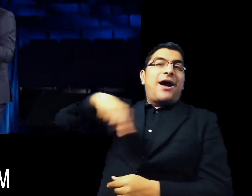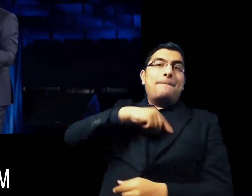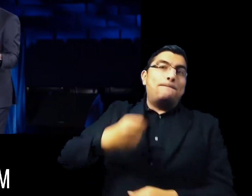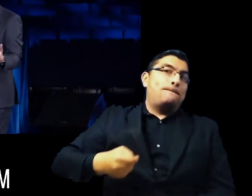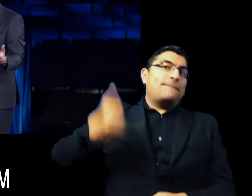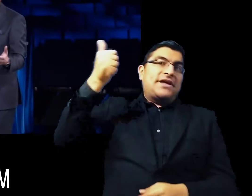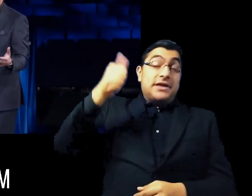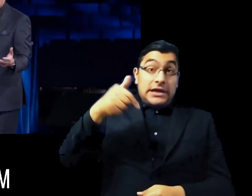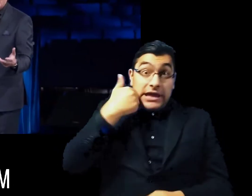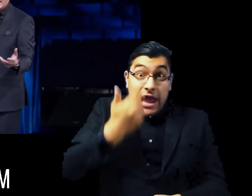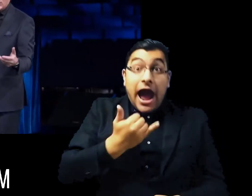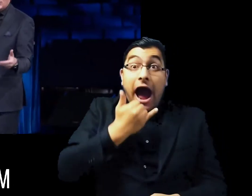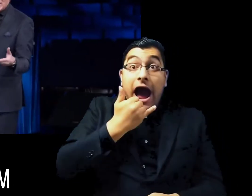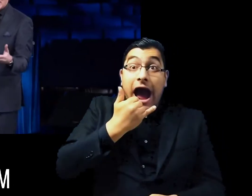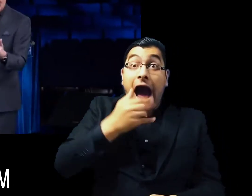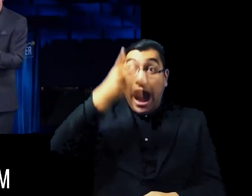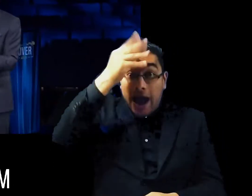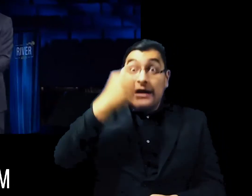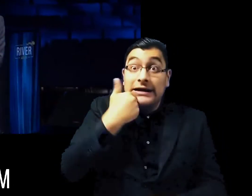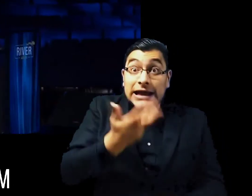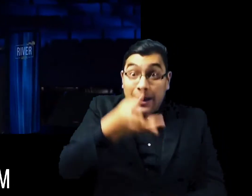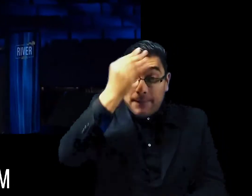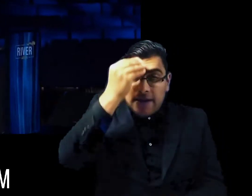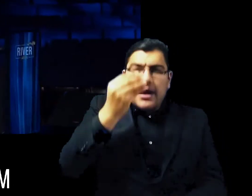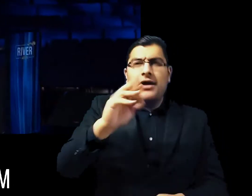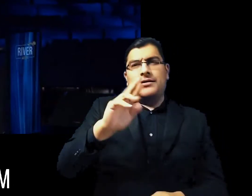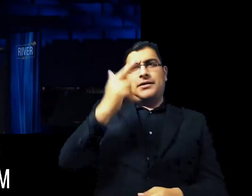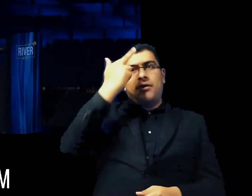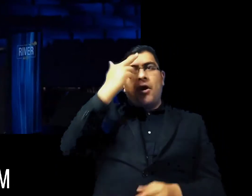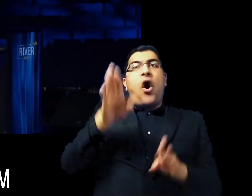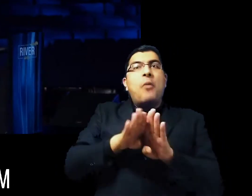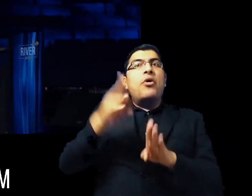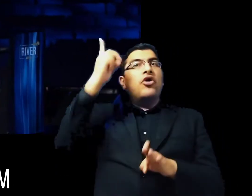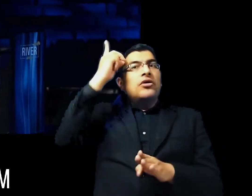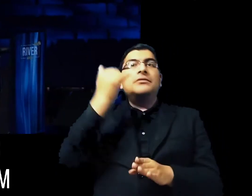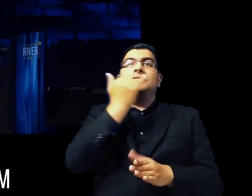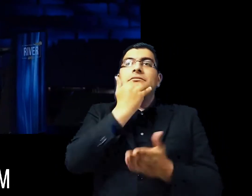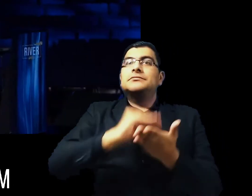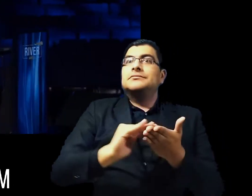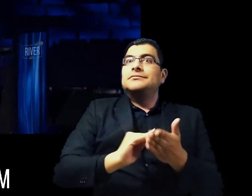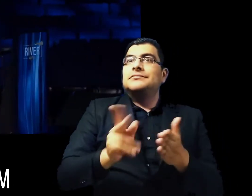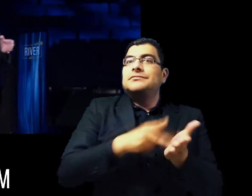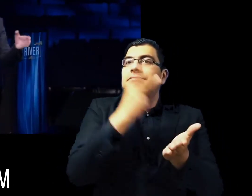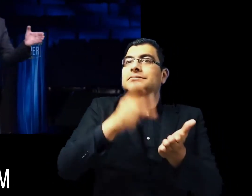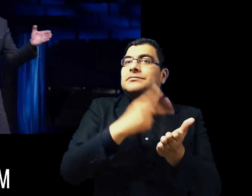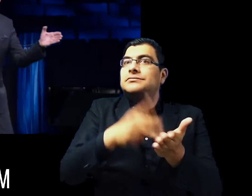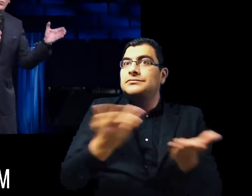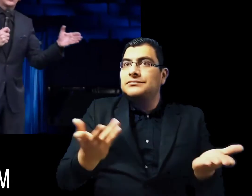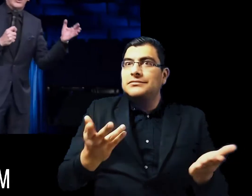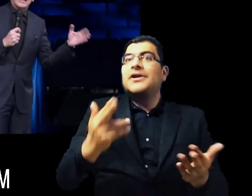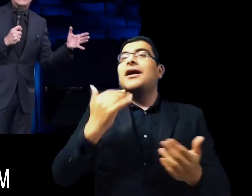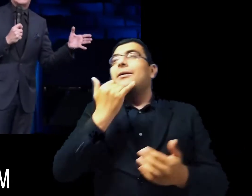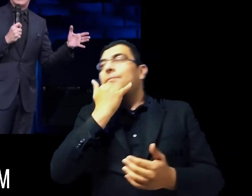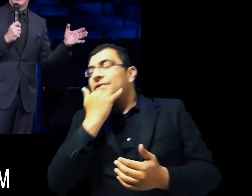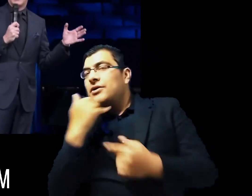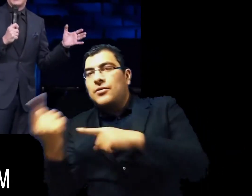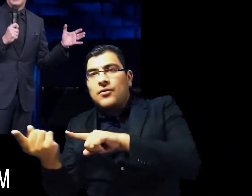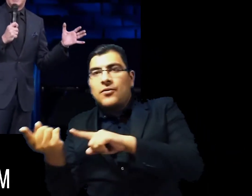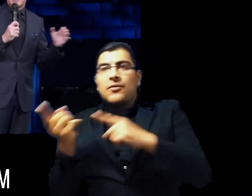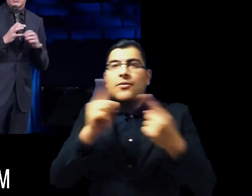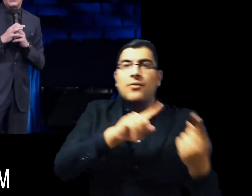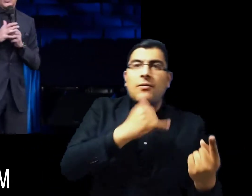¿quieres aprender a perdonar? Bueno, piensa en las veces que recibiste perdón. Perdónense